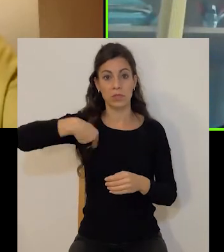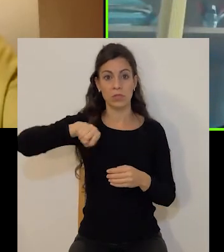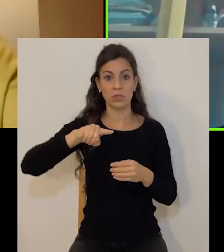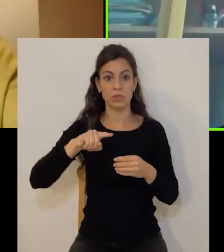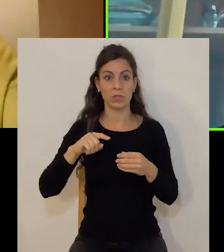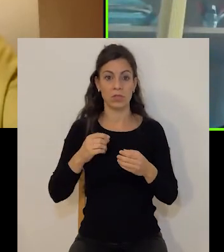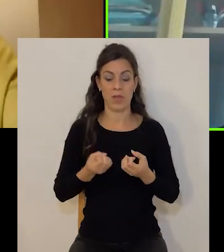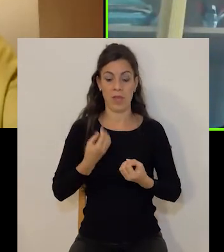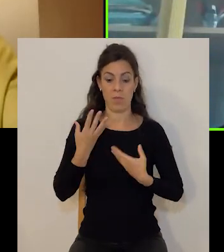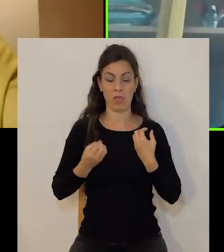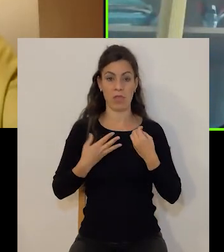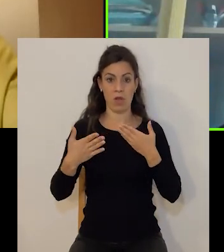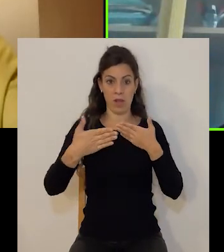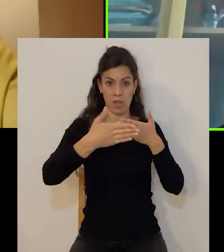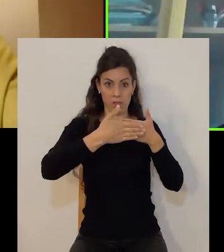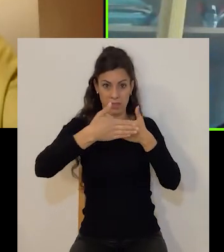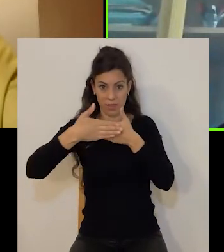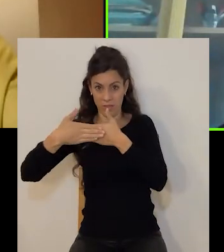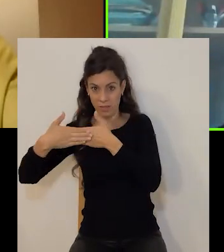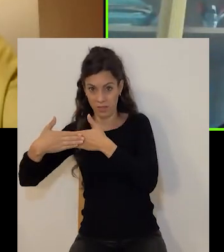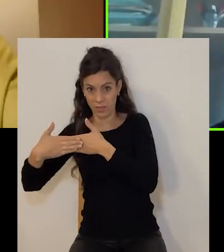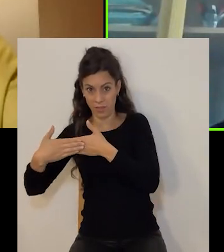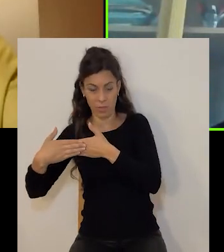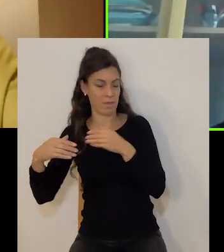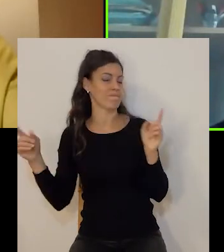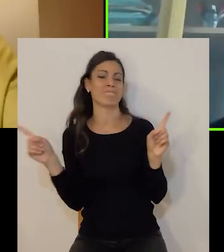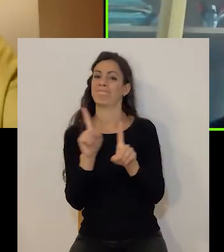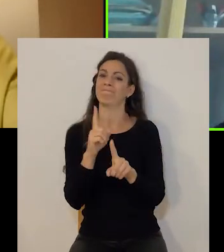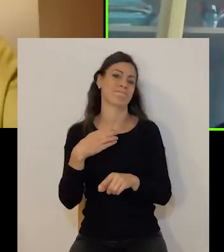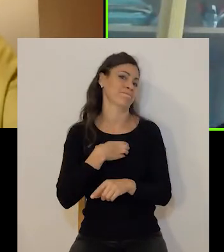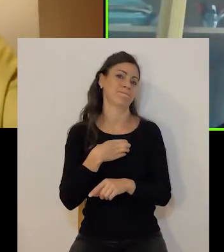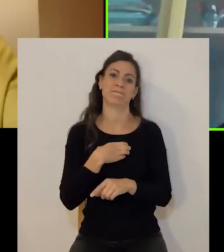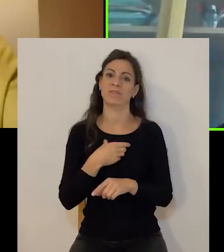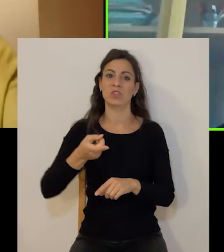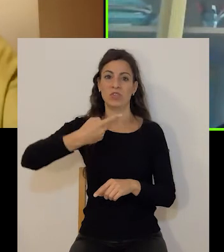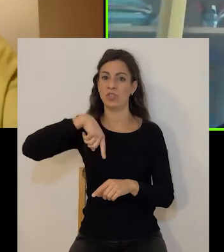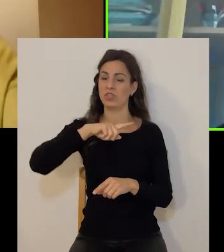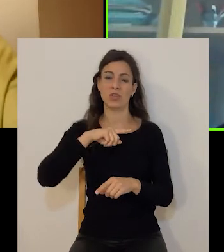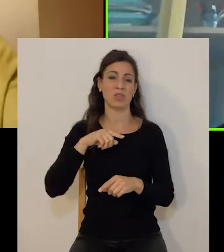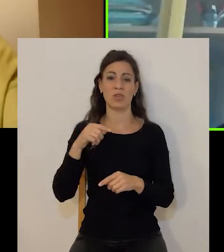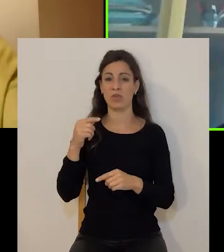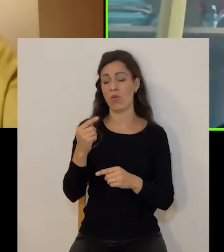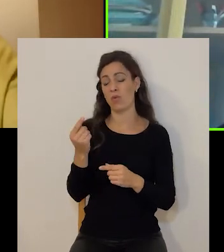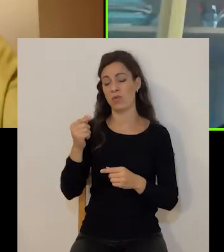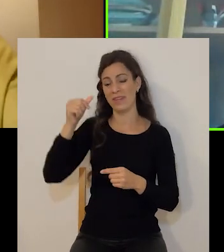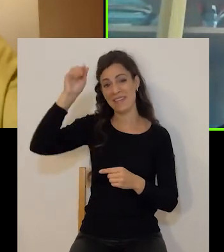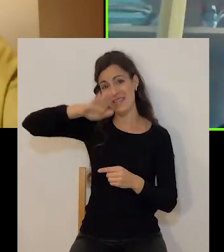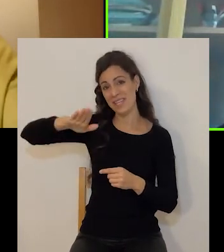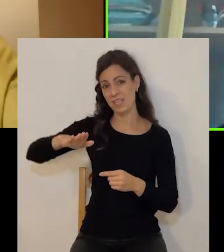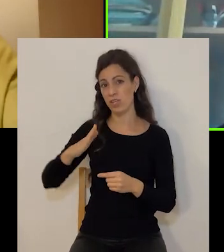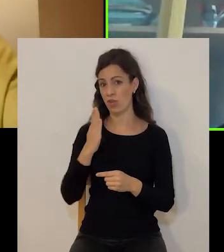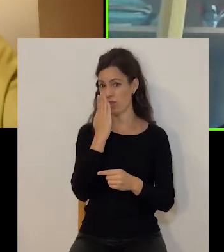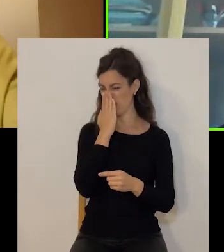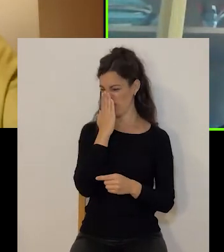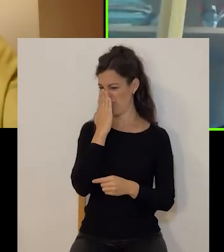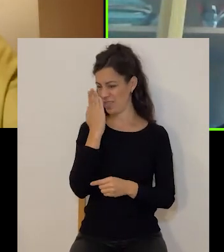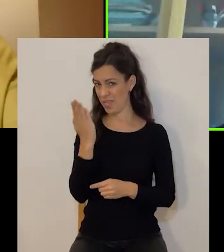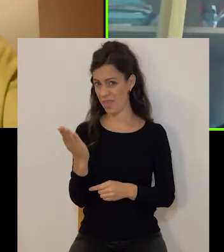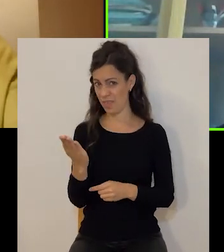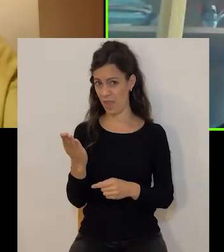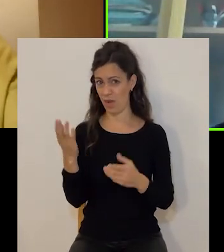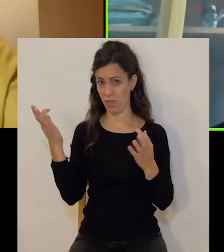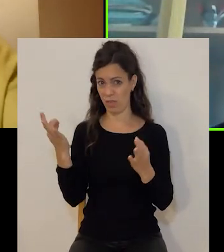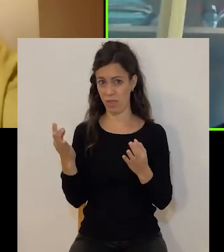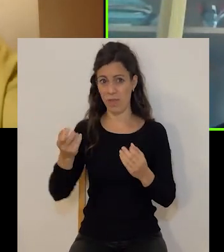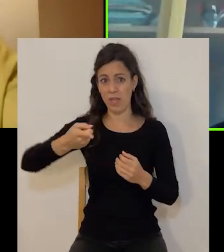tapar nuestras emociones. No se puede. Entonces hay que ser sinceros con ellos. Entonces nosotros para trabajar las emociones en casa o en